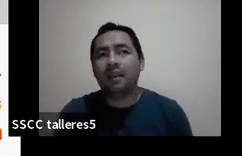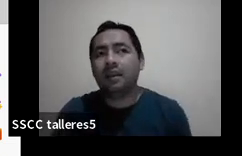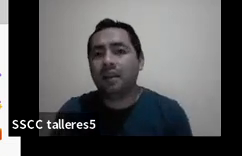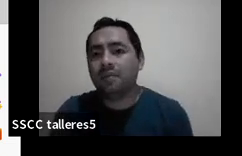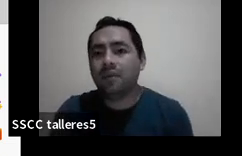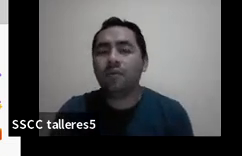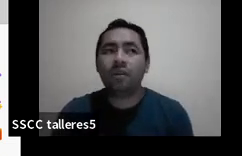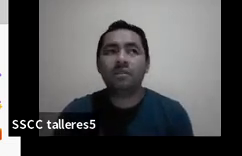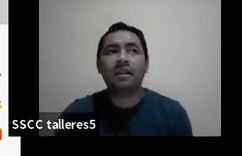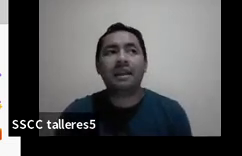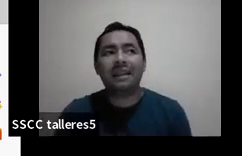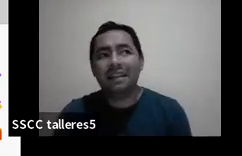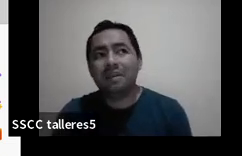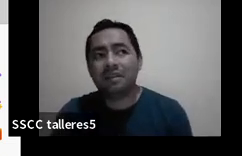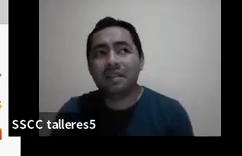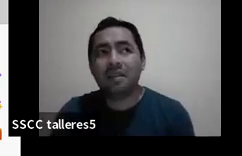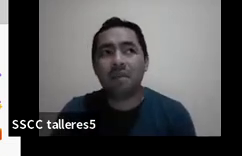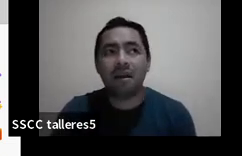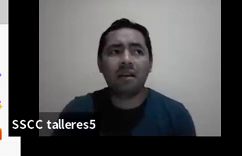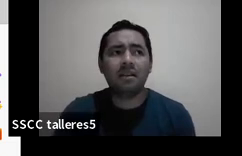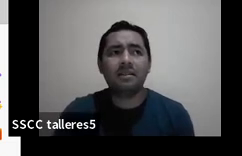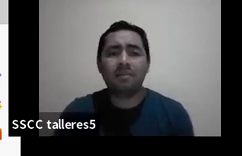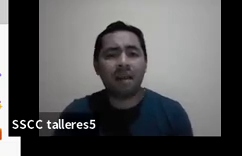completas en el Perú está en Lima, se